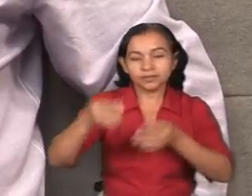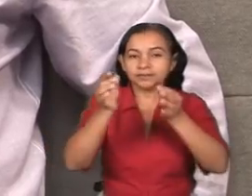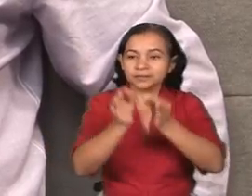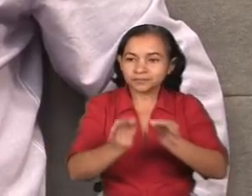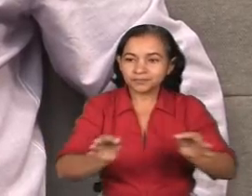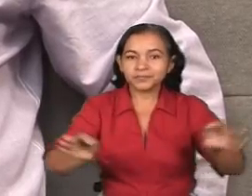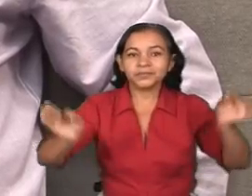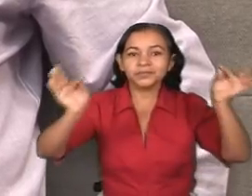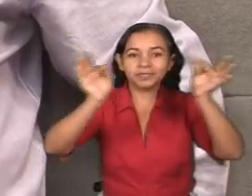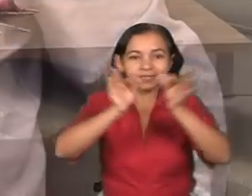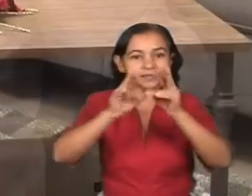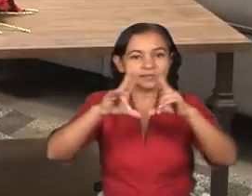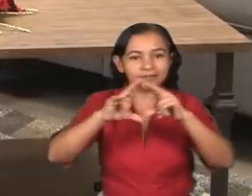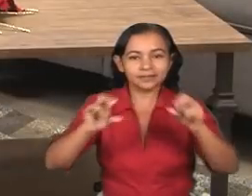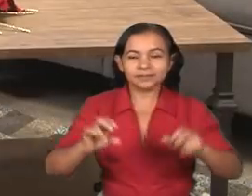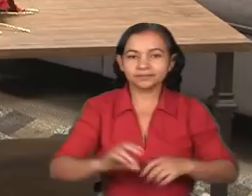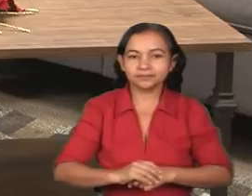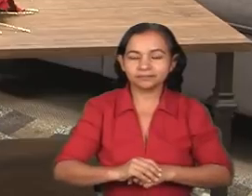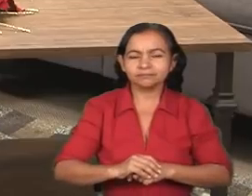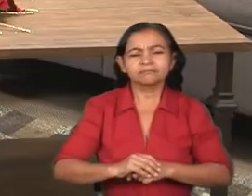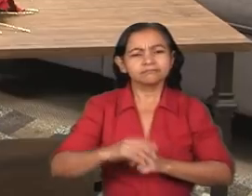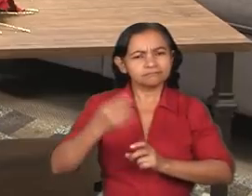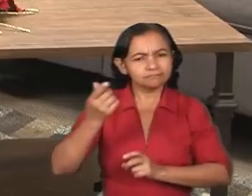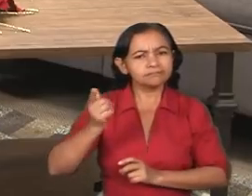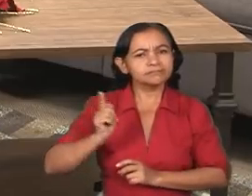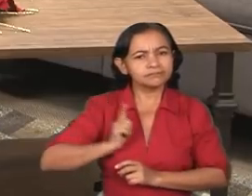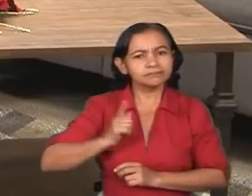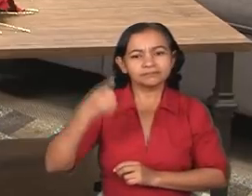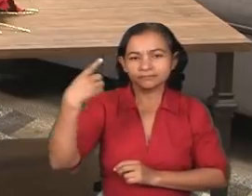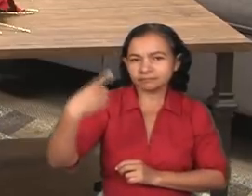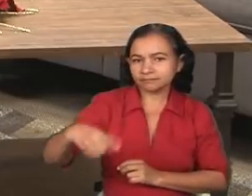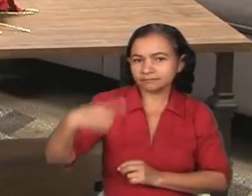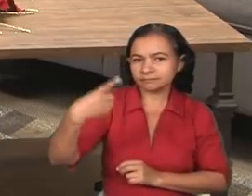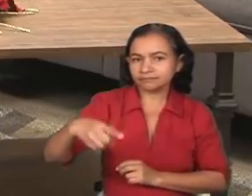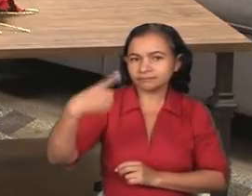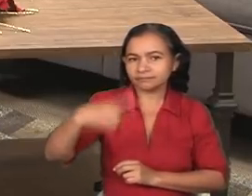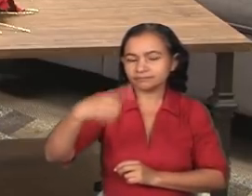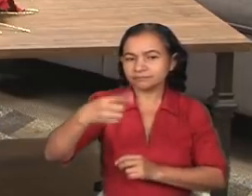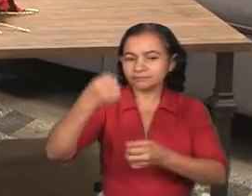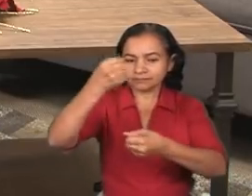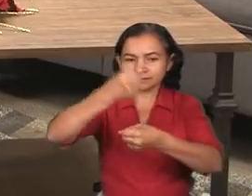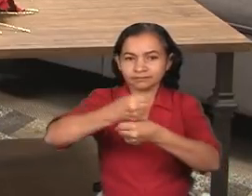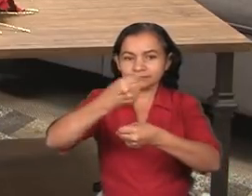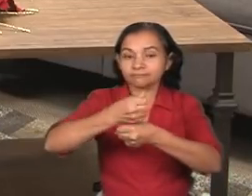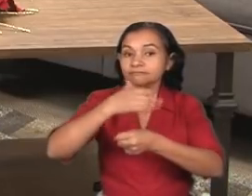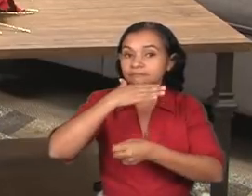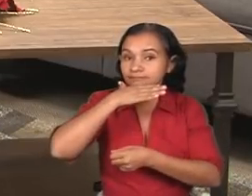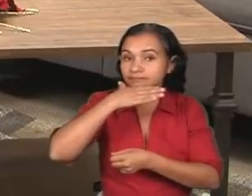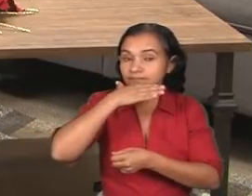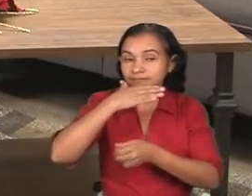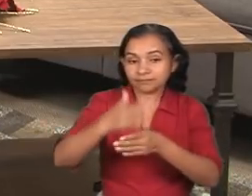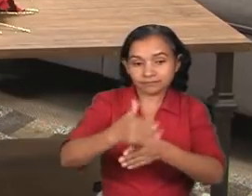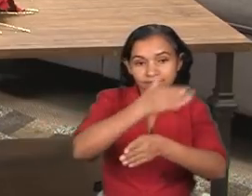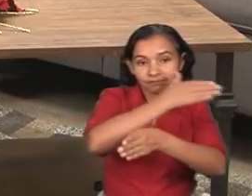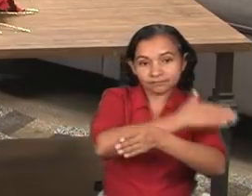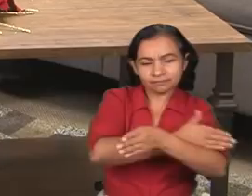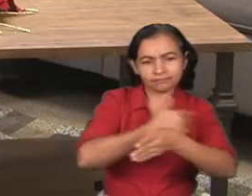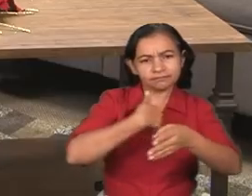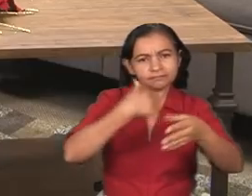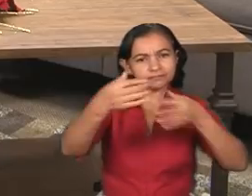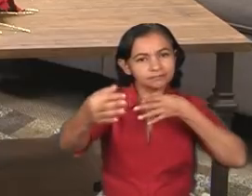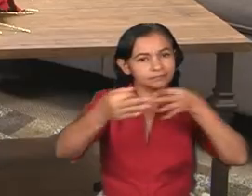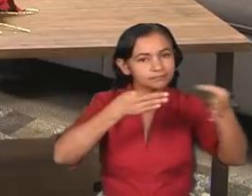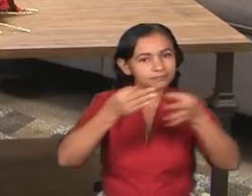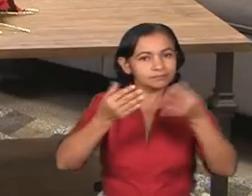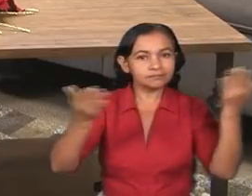como un negocio. Un proceso de restitución de derechos que han implicado trabajos complejos, y antes de entrar, usted me planteaba la complejidad que